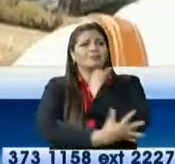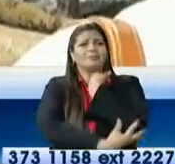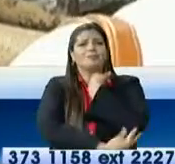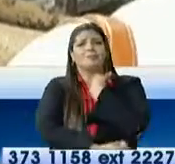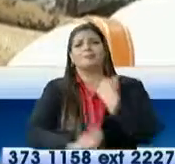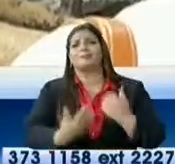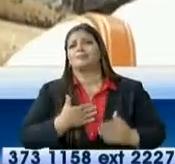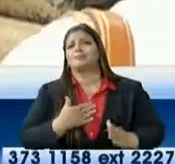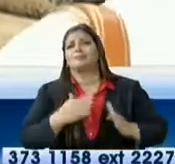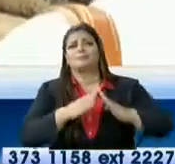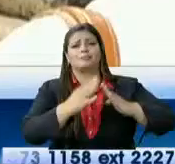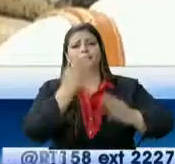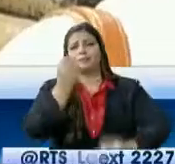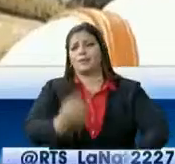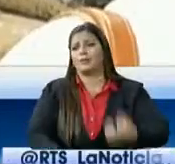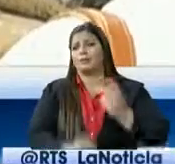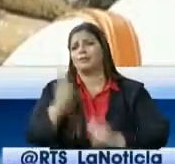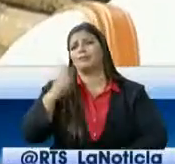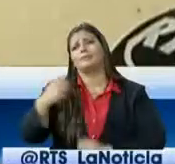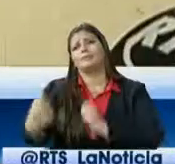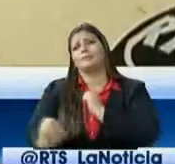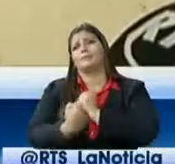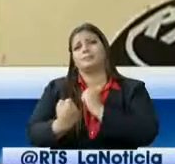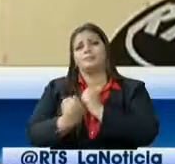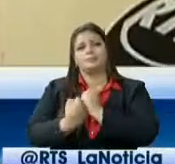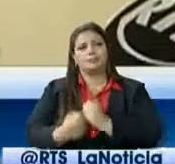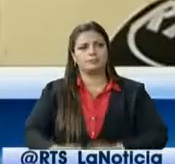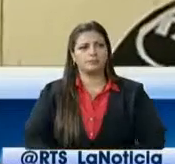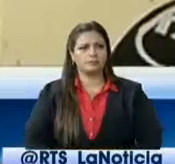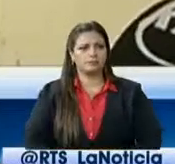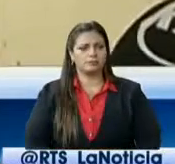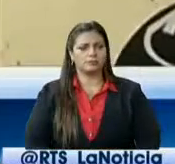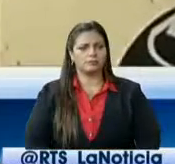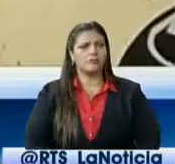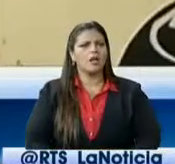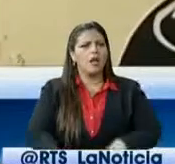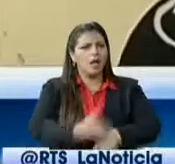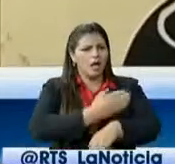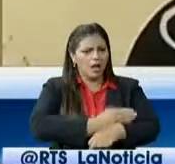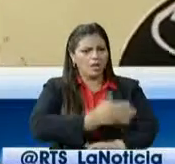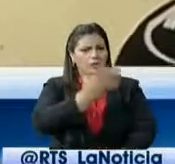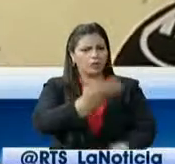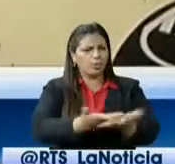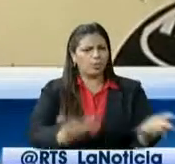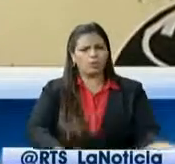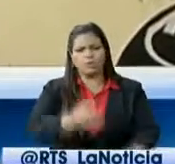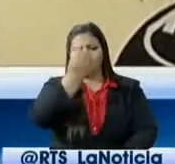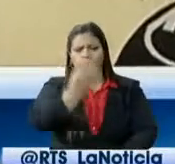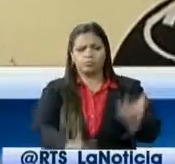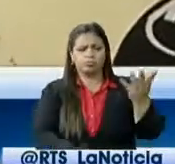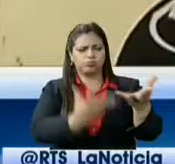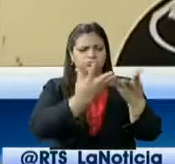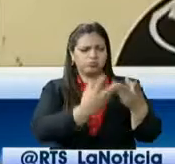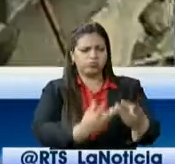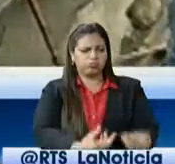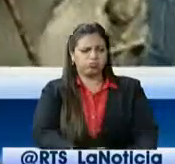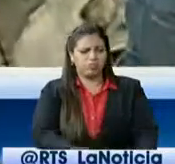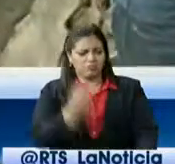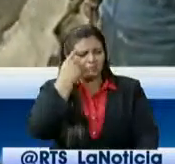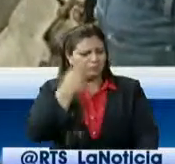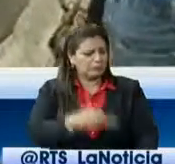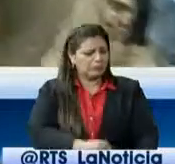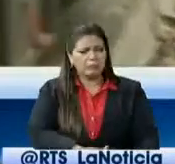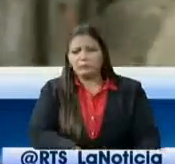mi casa. Necesito un apoyo de él. La poca cosa que están vendiendo, que quieren irlos a vender como chatarra, se le querían llevar anoche. Para